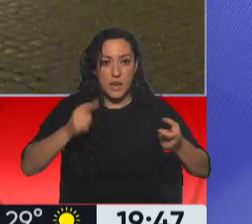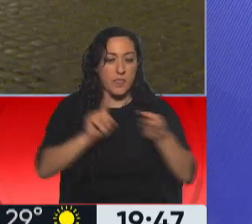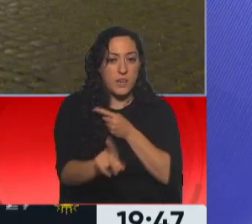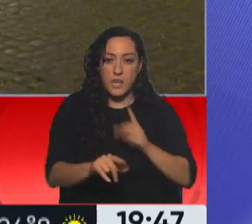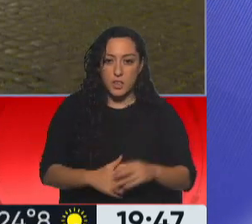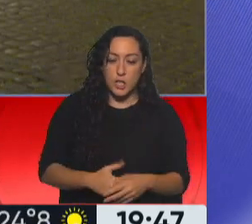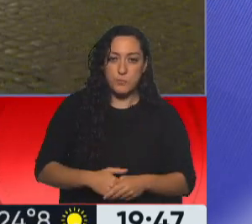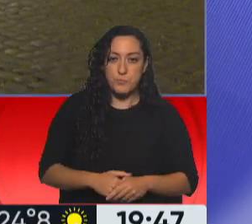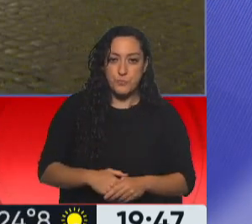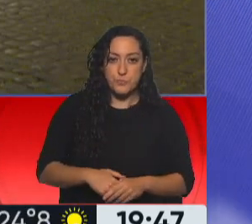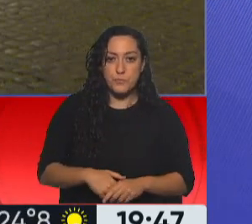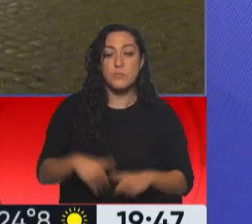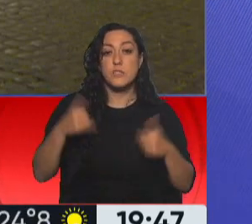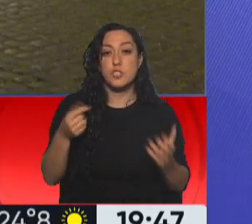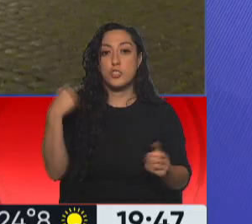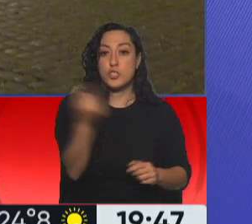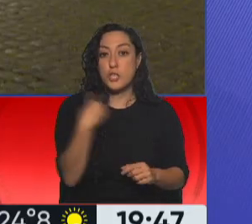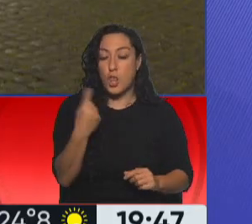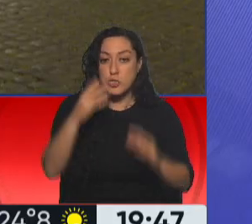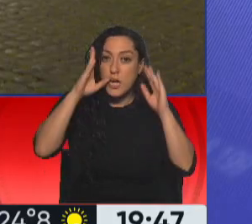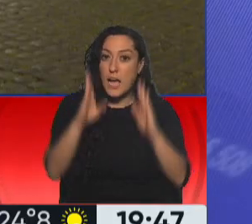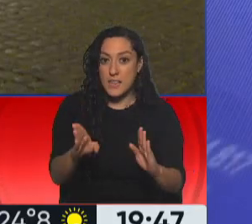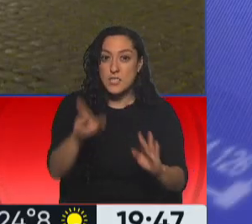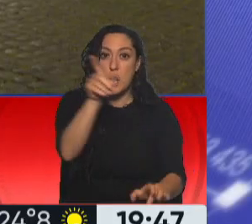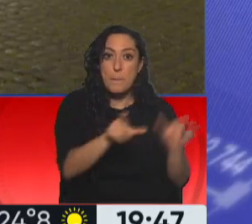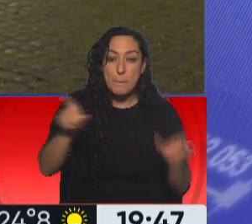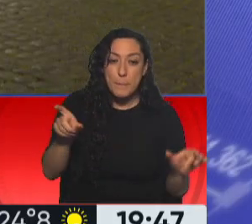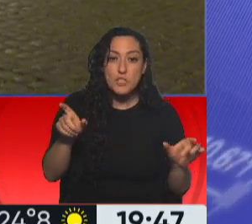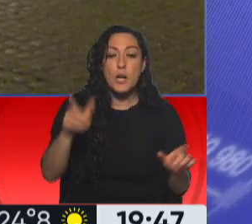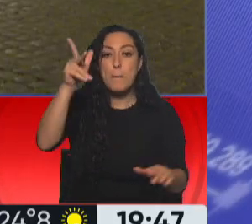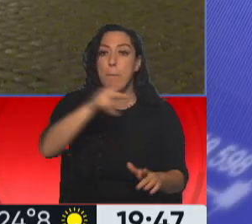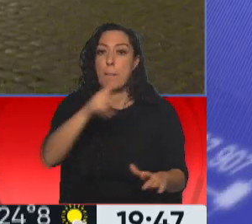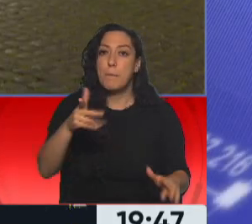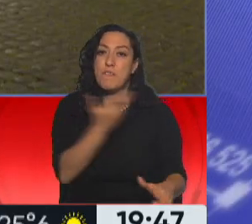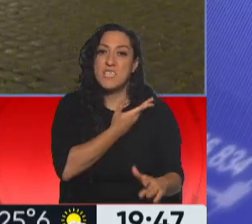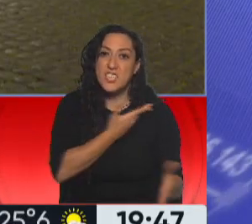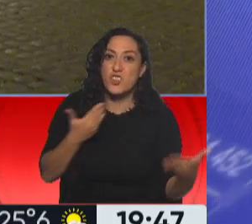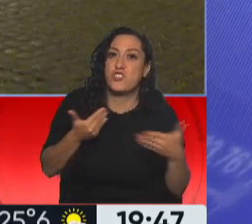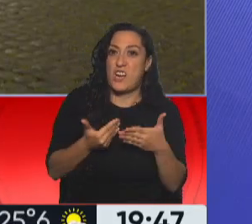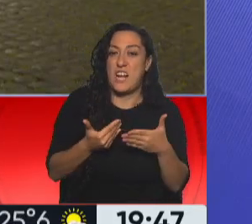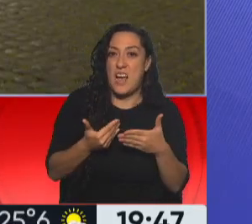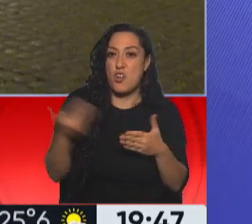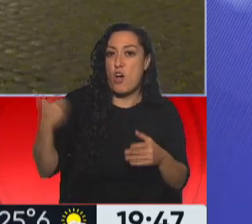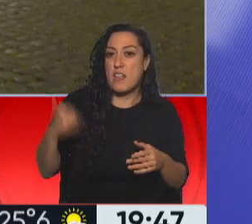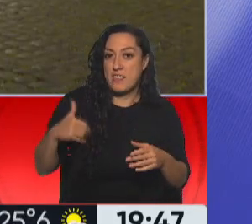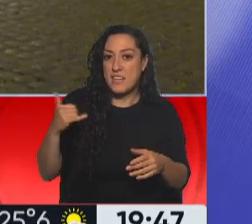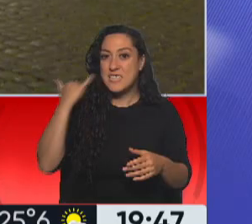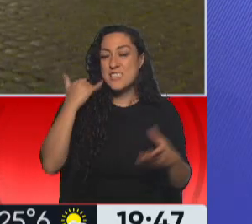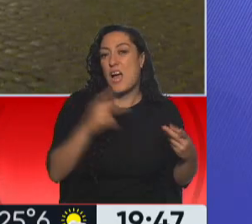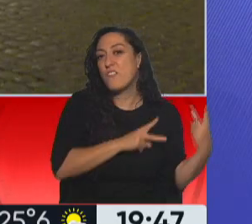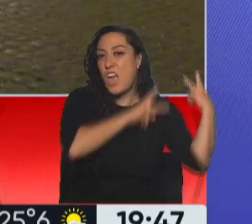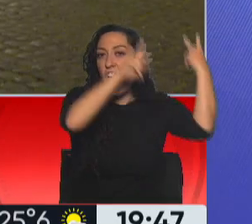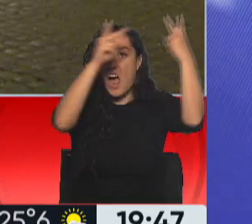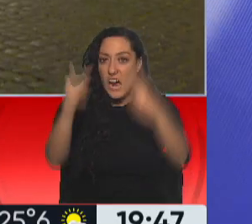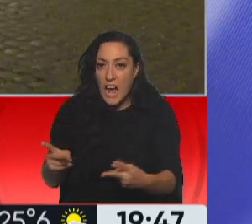directa. Entonces deberíamos estar atentos a muchísima gente cercana al Papa Francisco, que desde Argentina ya en las últimas horas está viajando